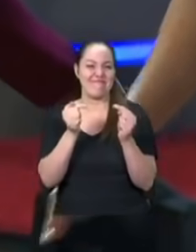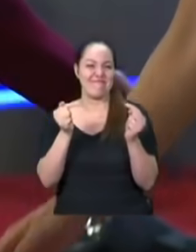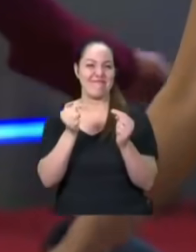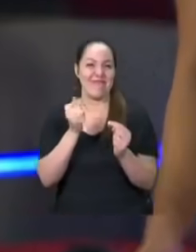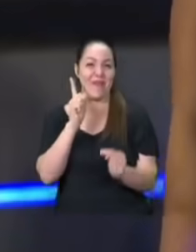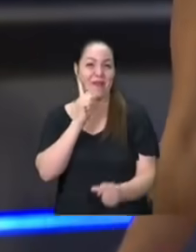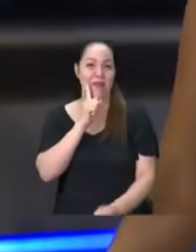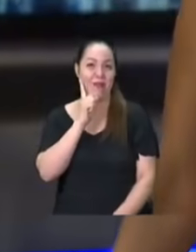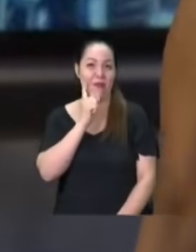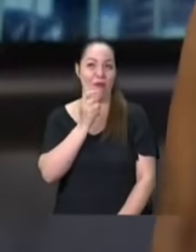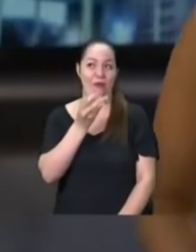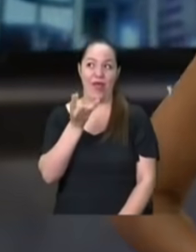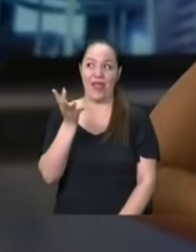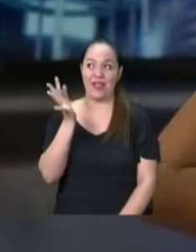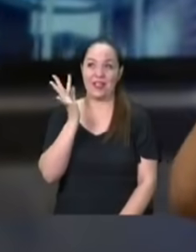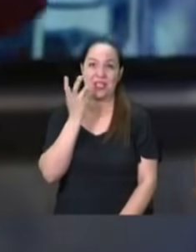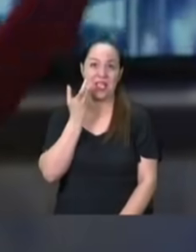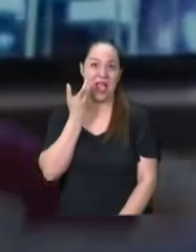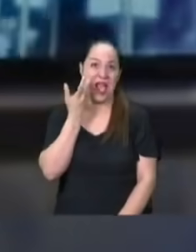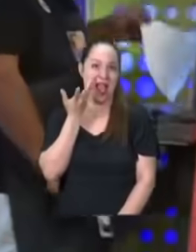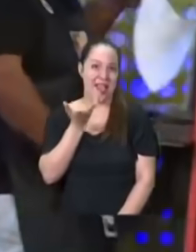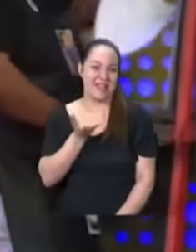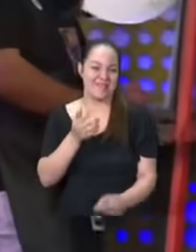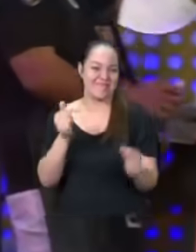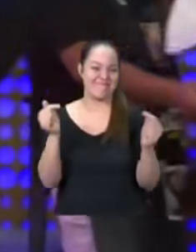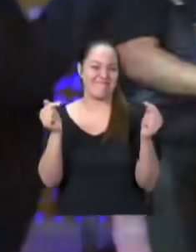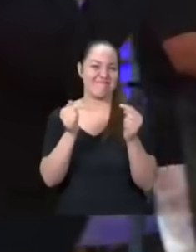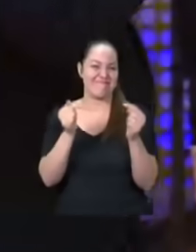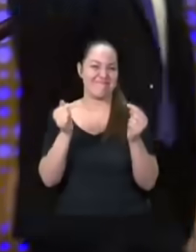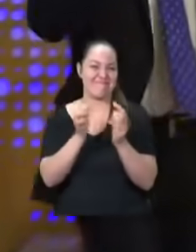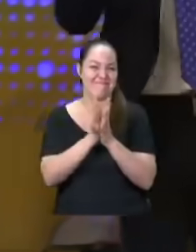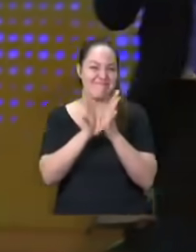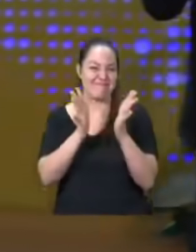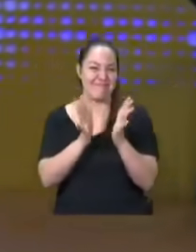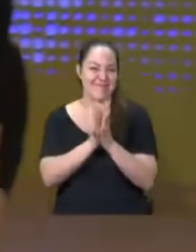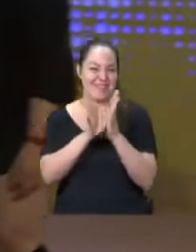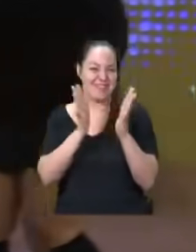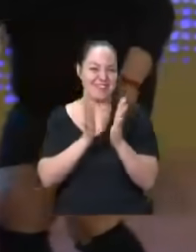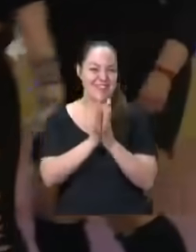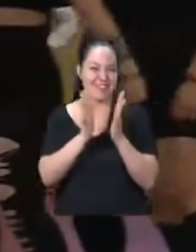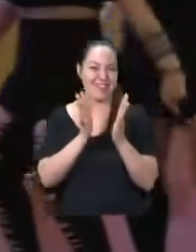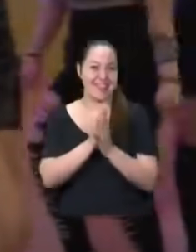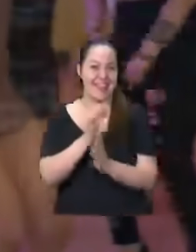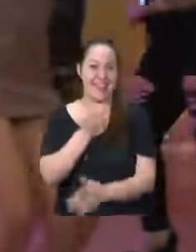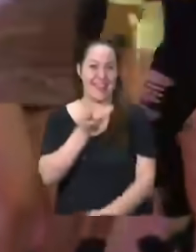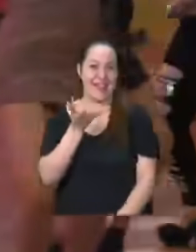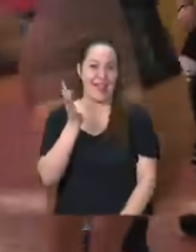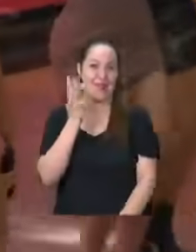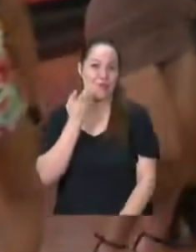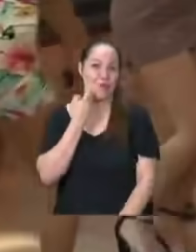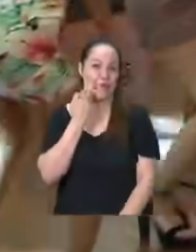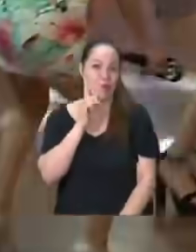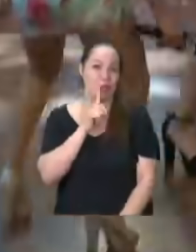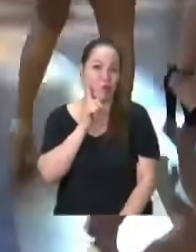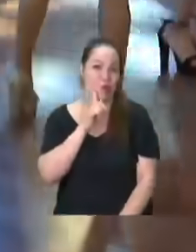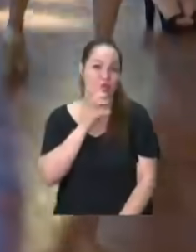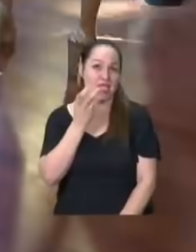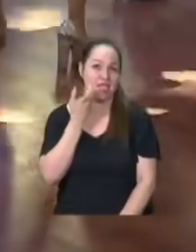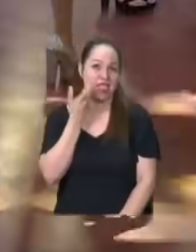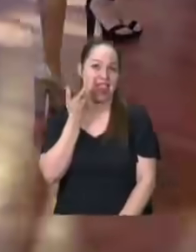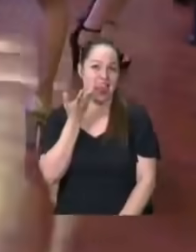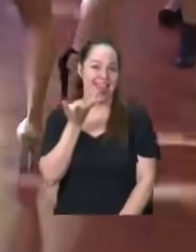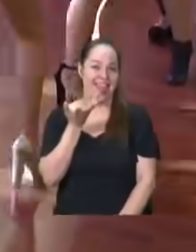que quiere, ella lo que quiere, que le den la reta. Ella lo que quiere, ella lo que quiere, ella lo que quiere, que le den